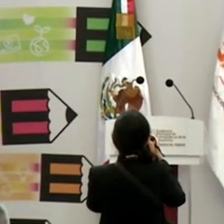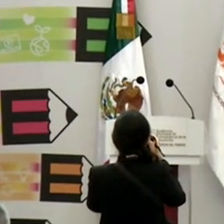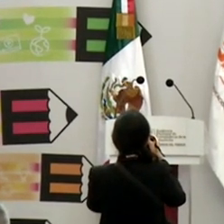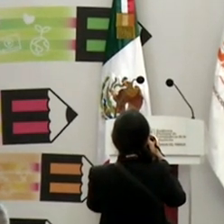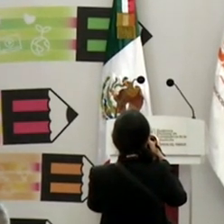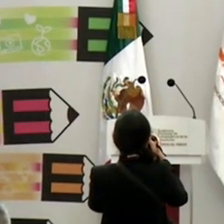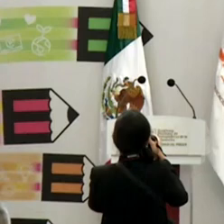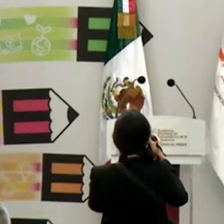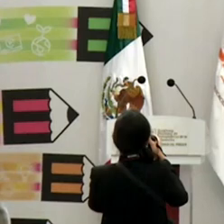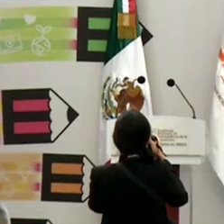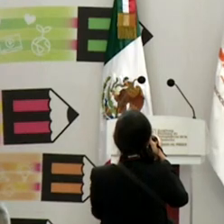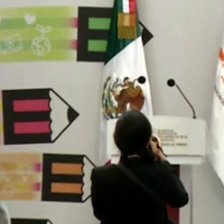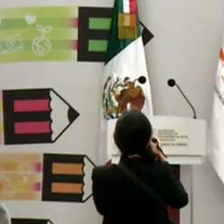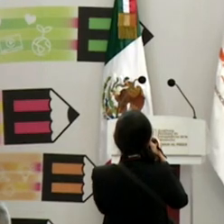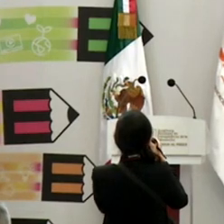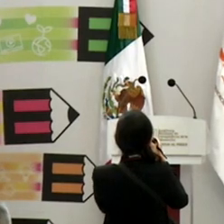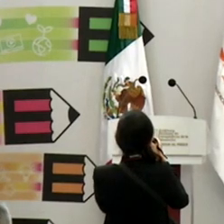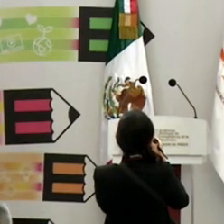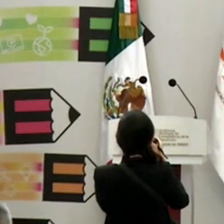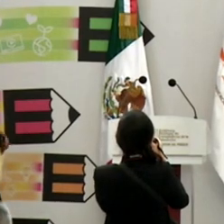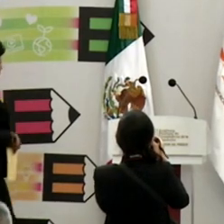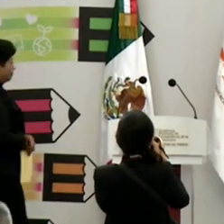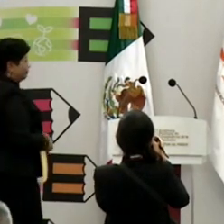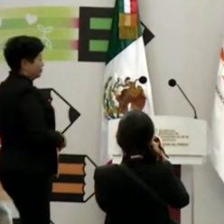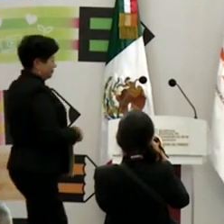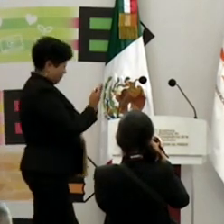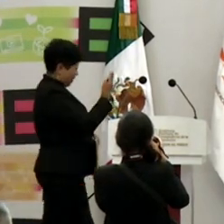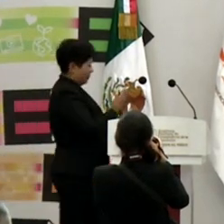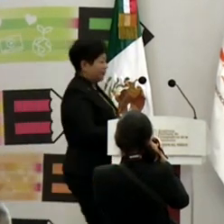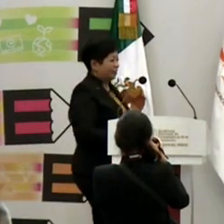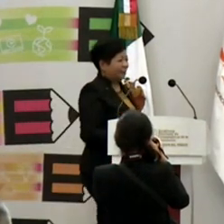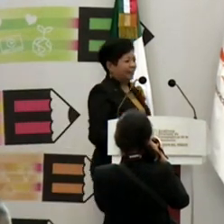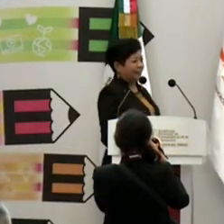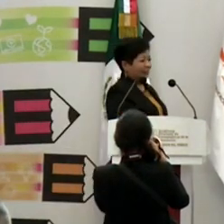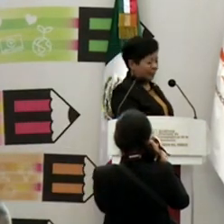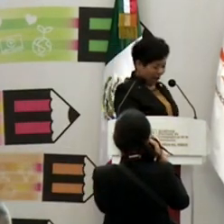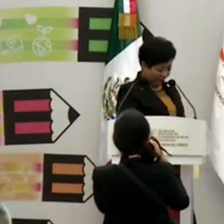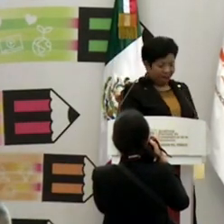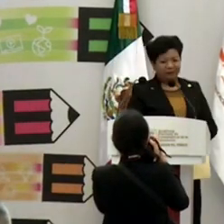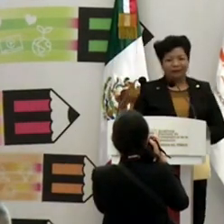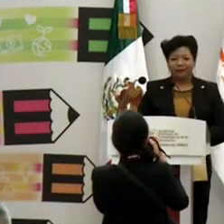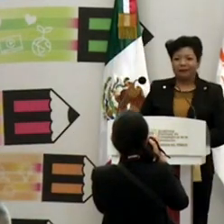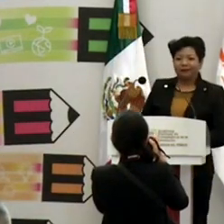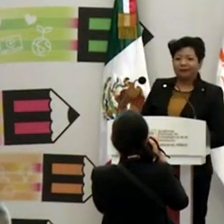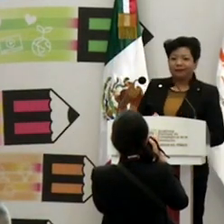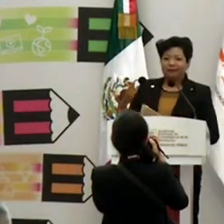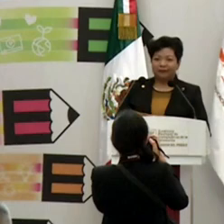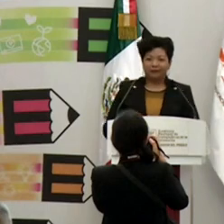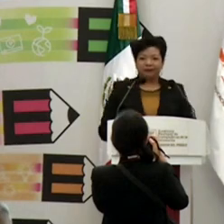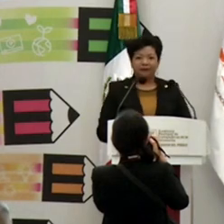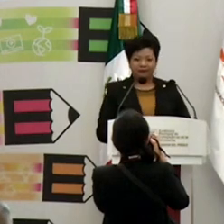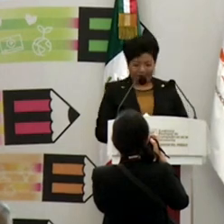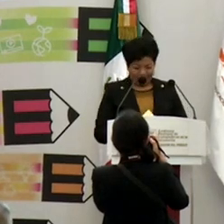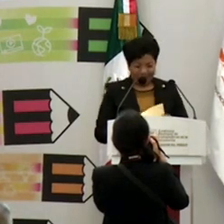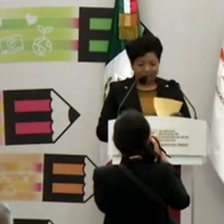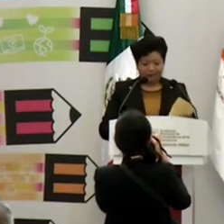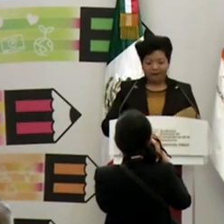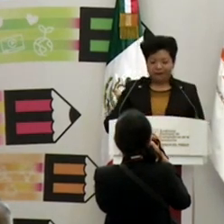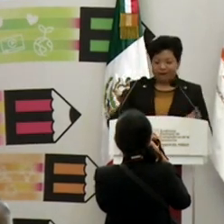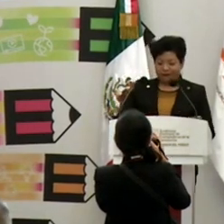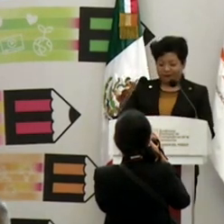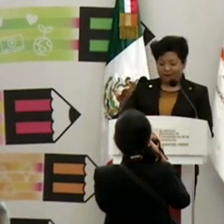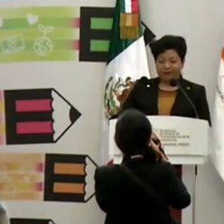Conciencia, perteneciente a la sección 51 del Sindicato Nacional de Trabajadores de la Educación, que pase a dar su